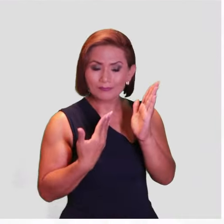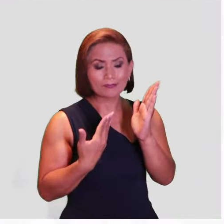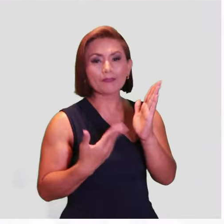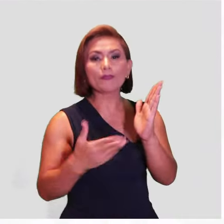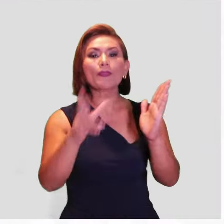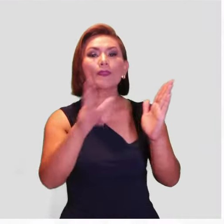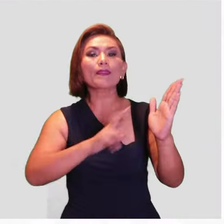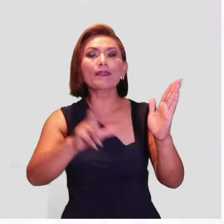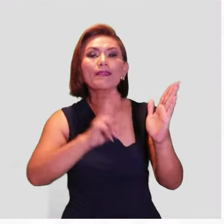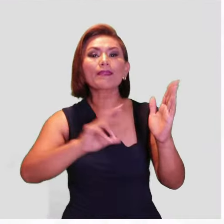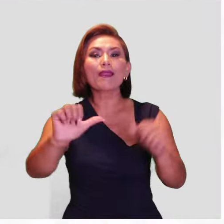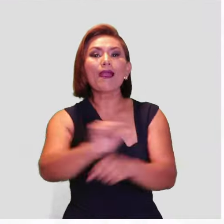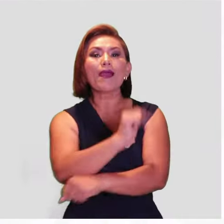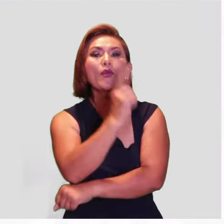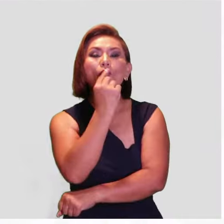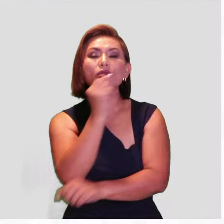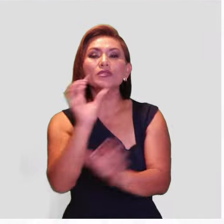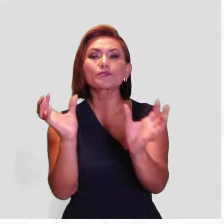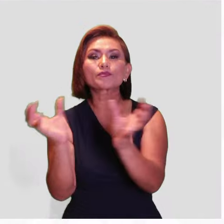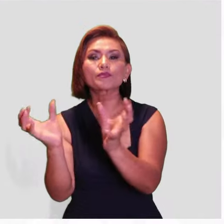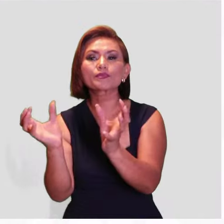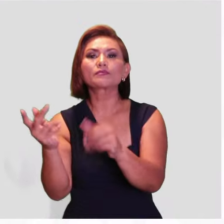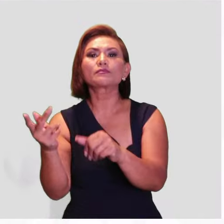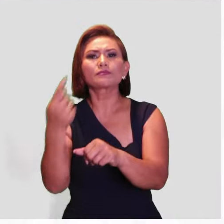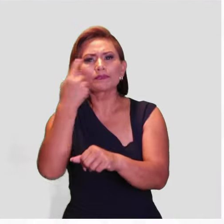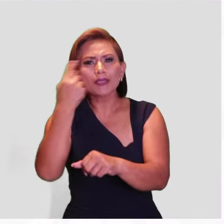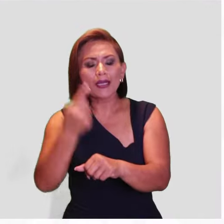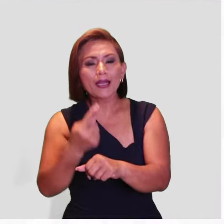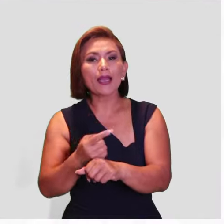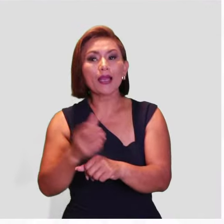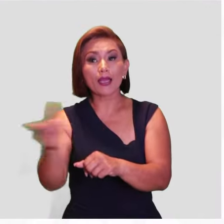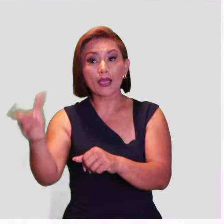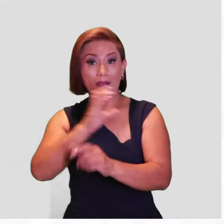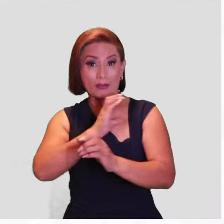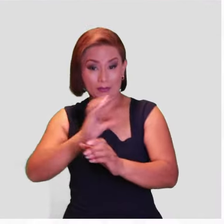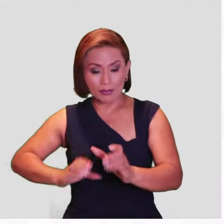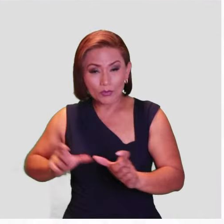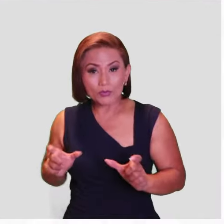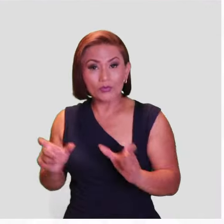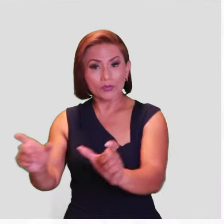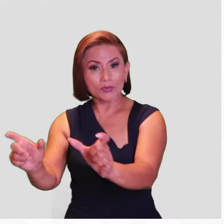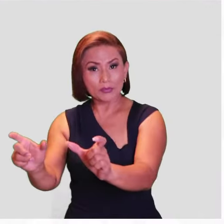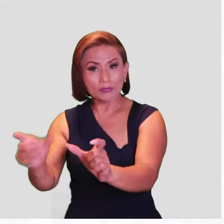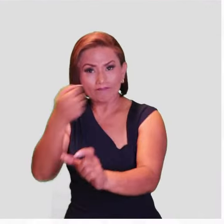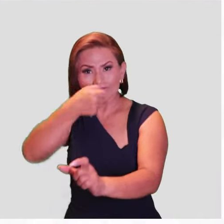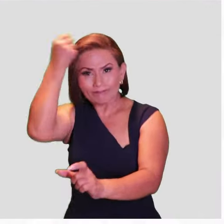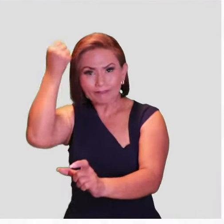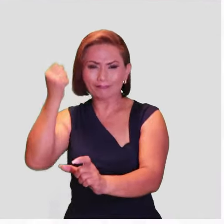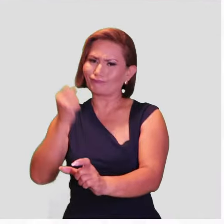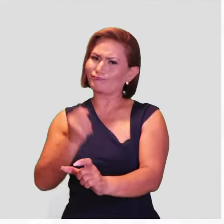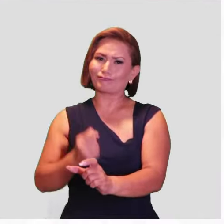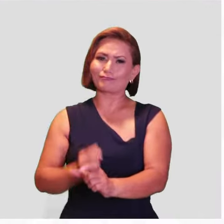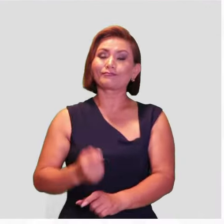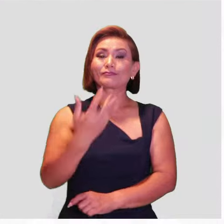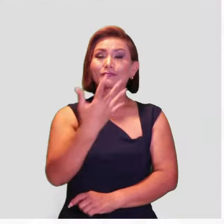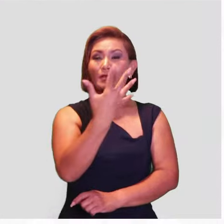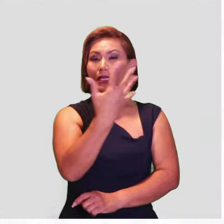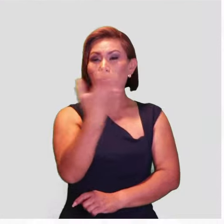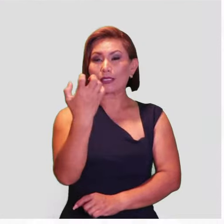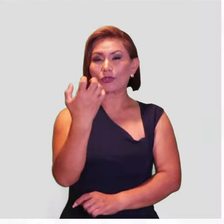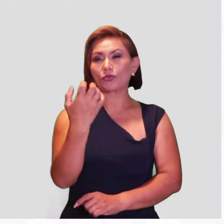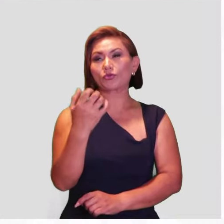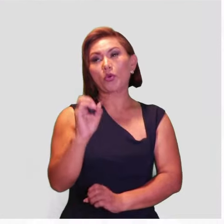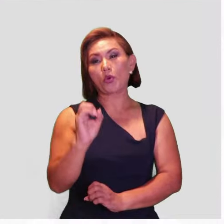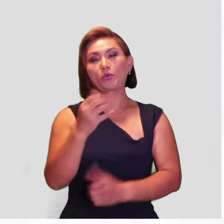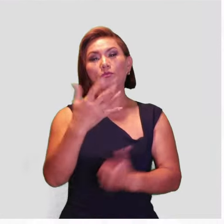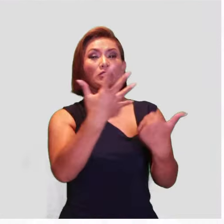patrullas, no hay un activo de todo lo que se recopila. De los más de 550 millones a 620 millones de